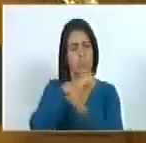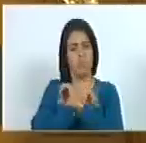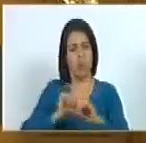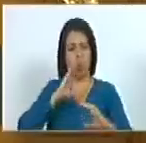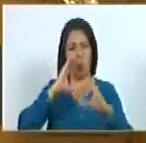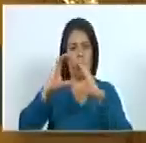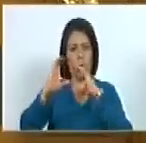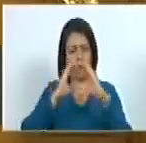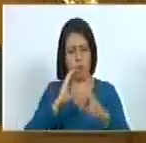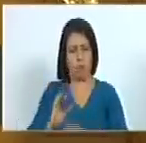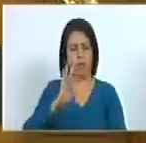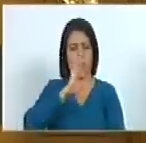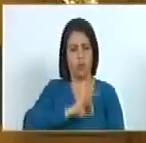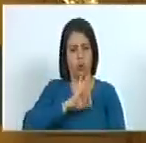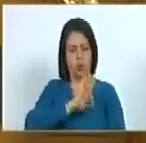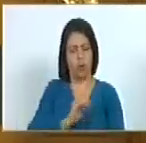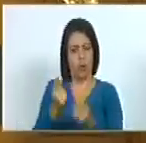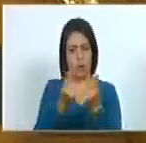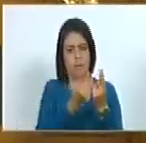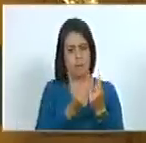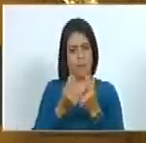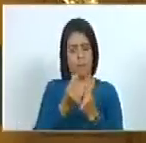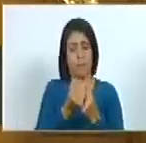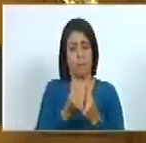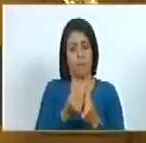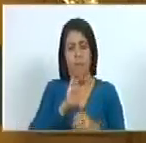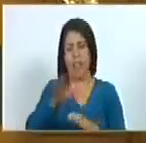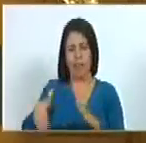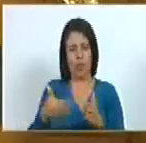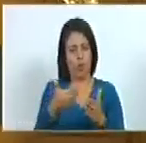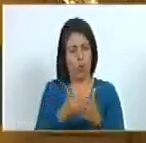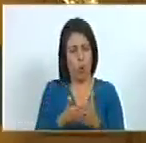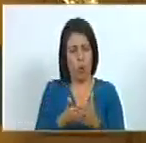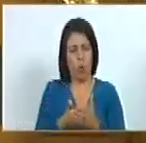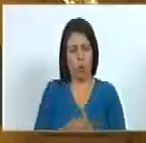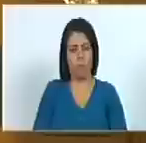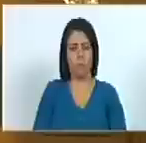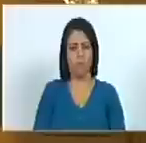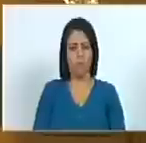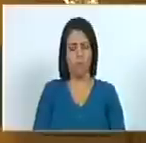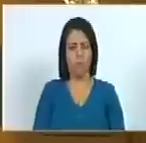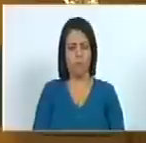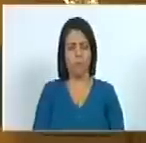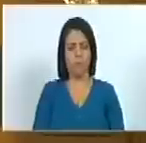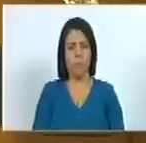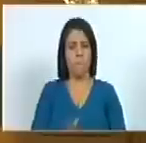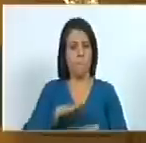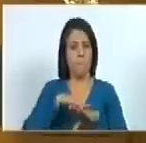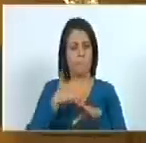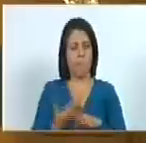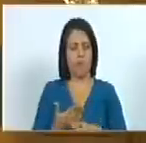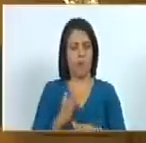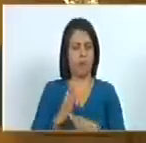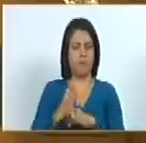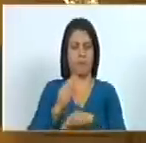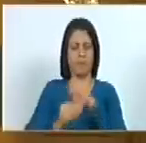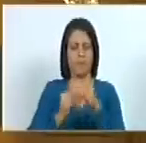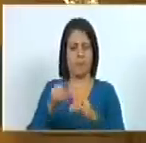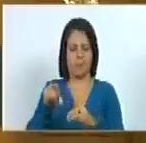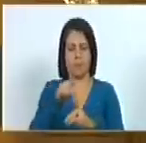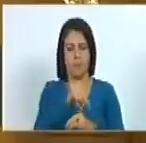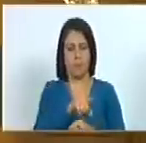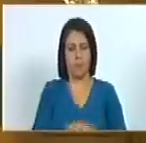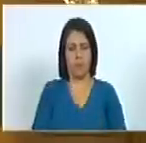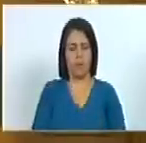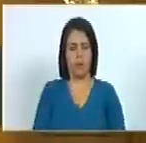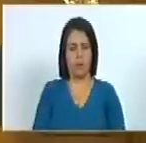comunicacional, en lo social, en lo financiero, en lo económico en general. sino porque torpedea, como